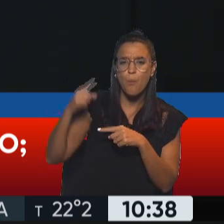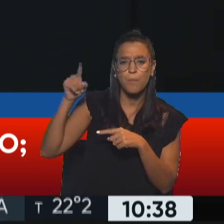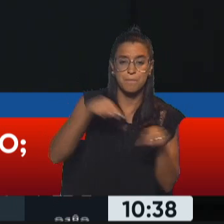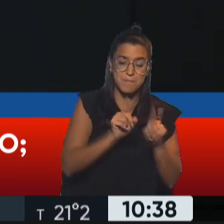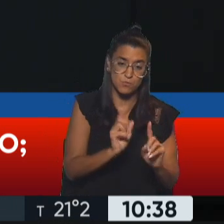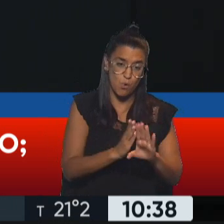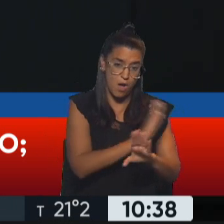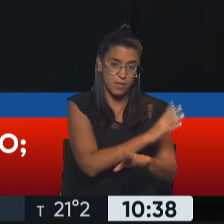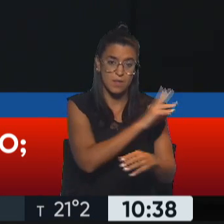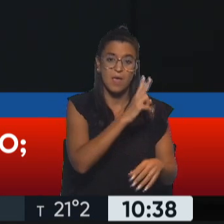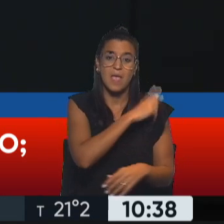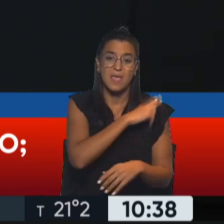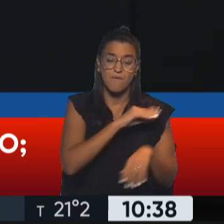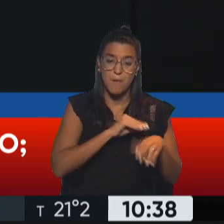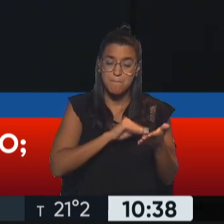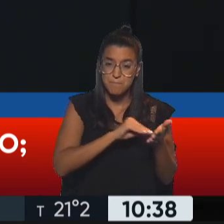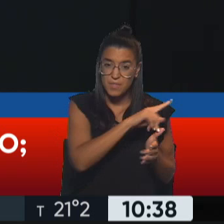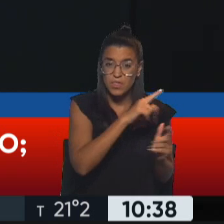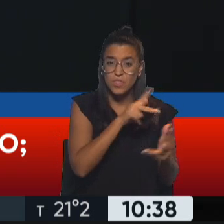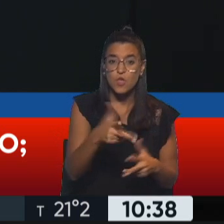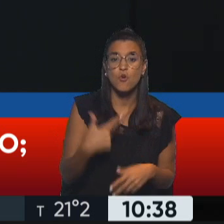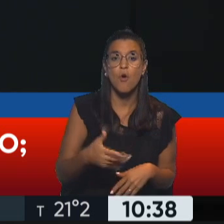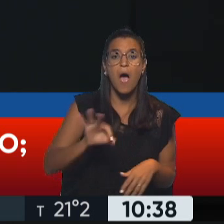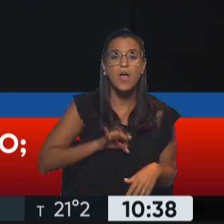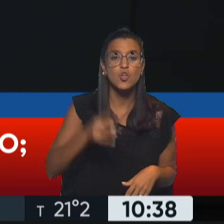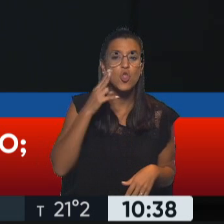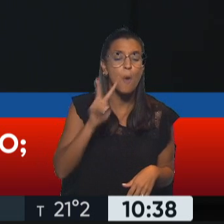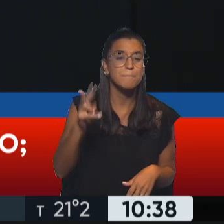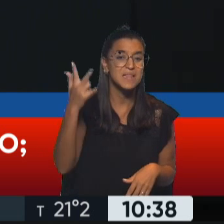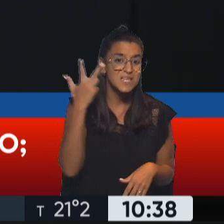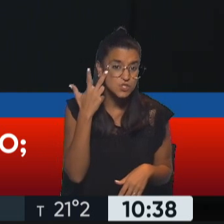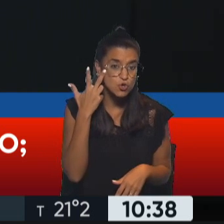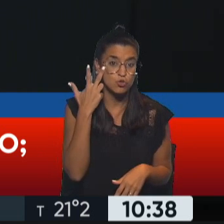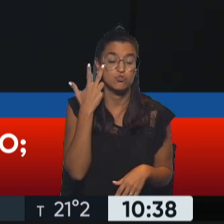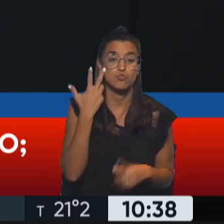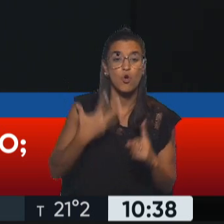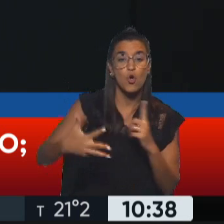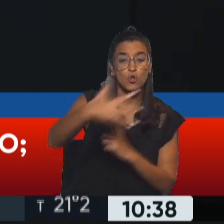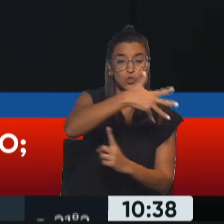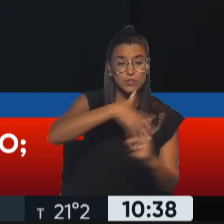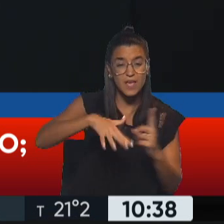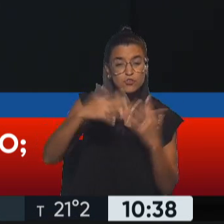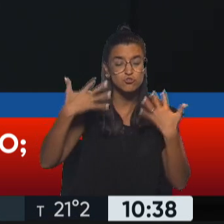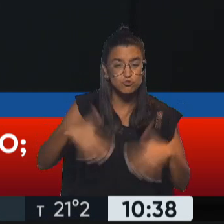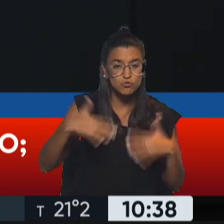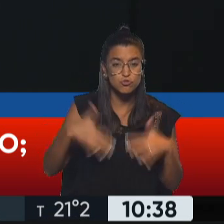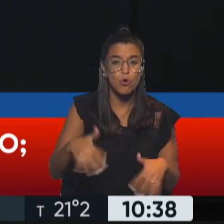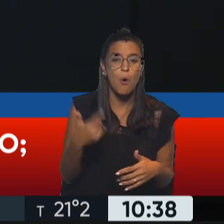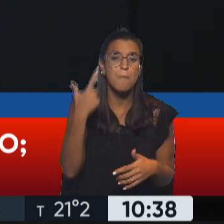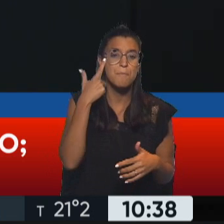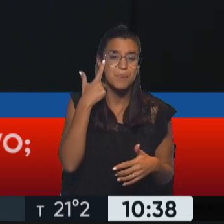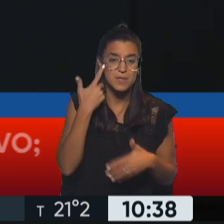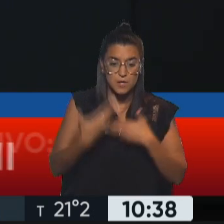ello el jefe de gabinete. En el año 2018, en el contexto de un cambio muy fuerte en las